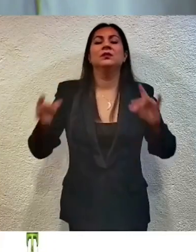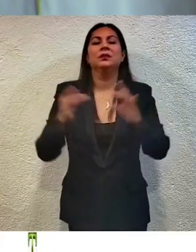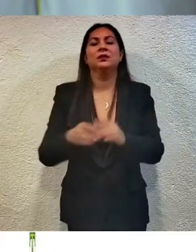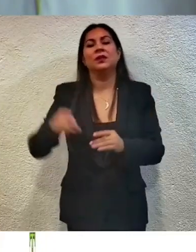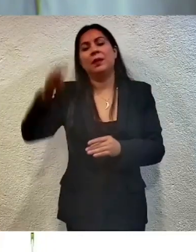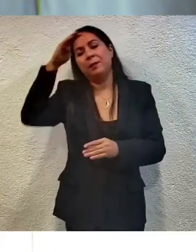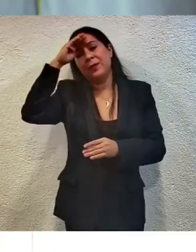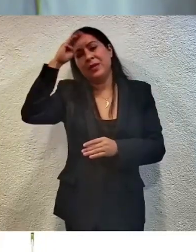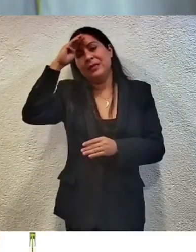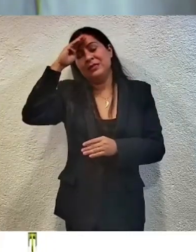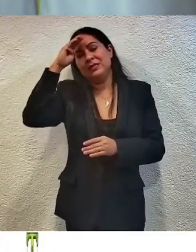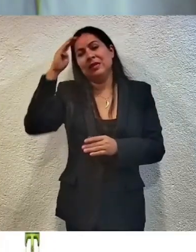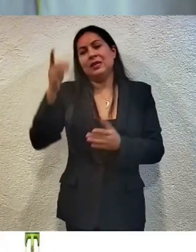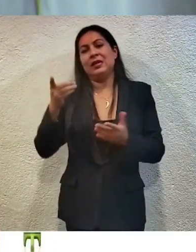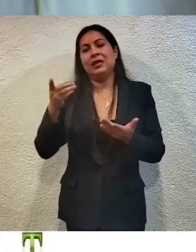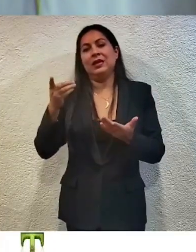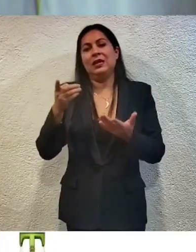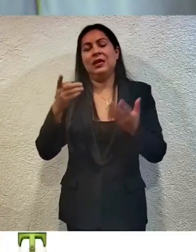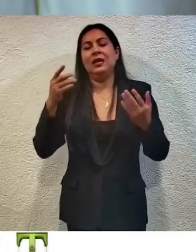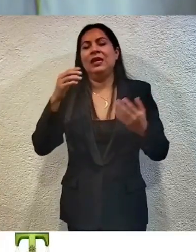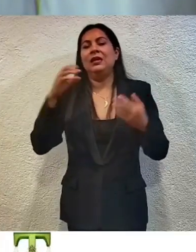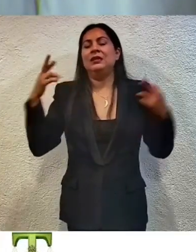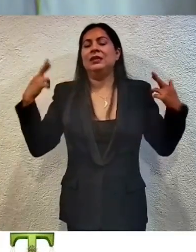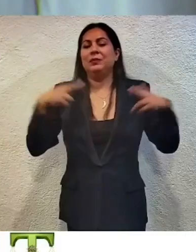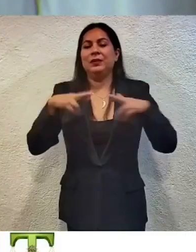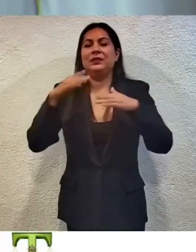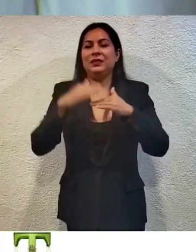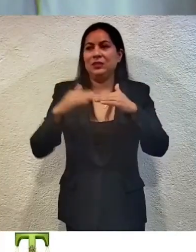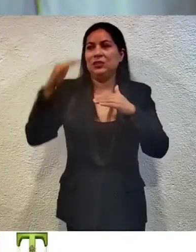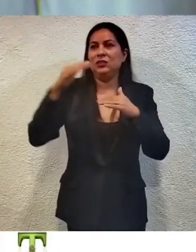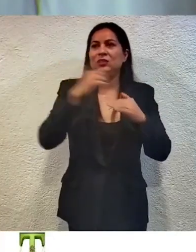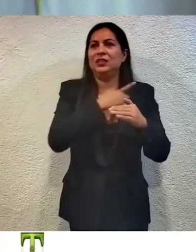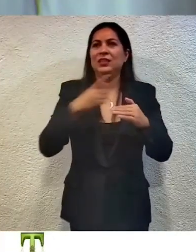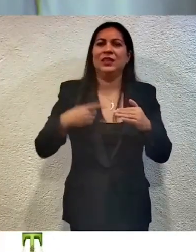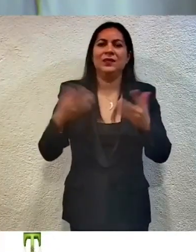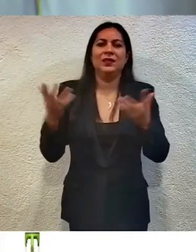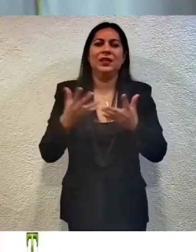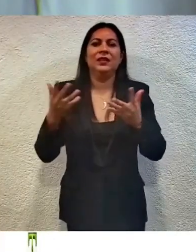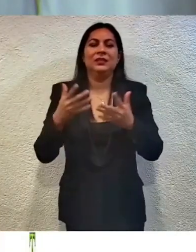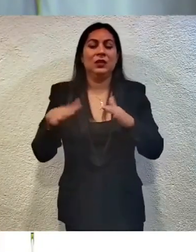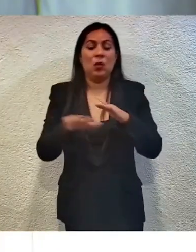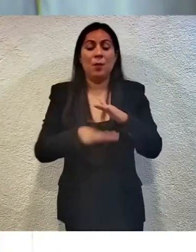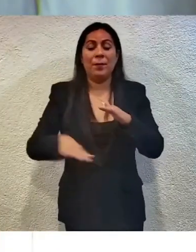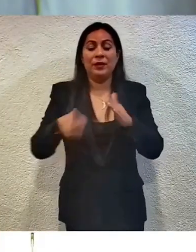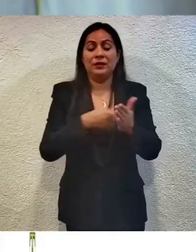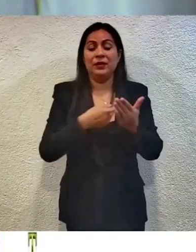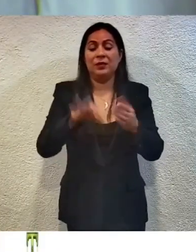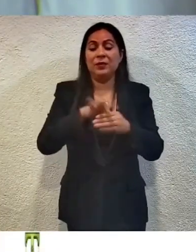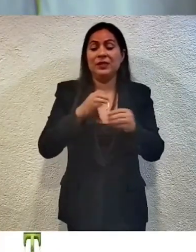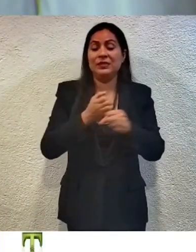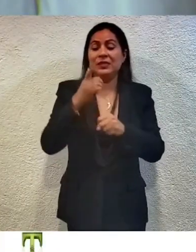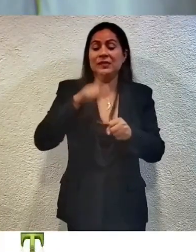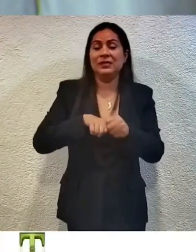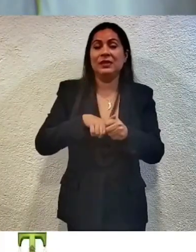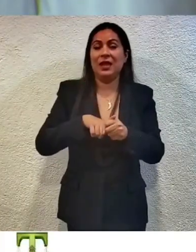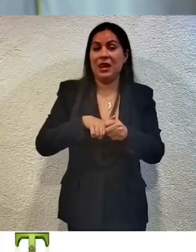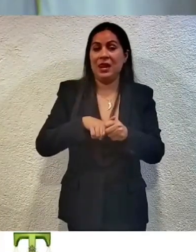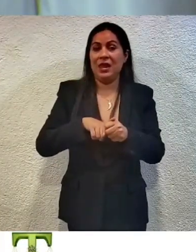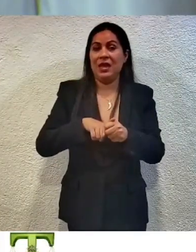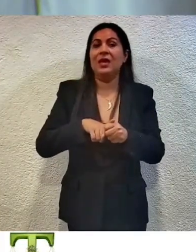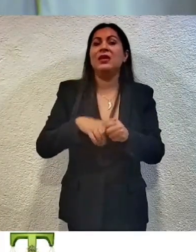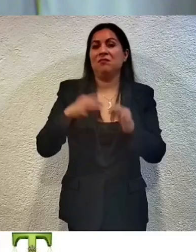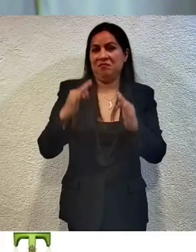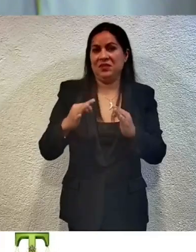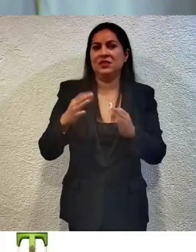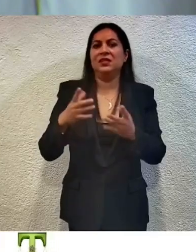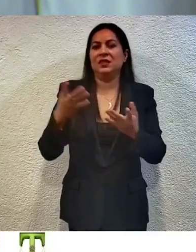considera que la revisión a la sobrerepresentación se debe realizar con base en la votación estatal efectiva, que se